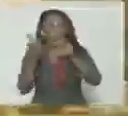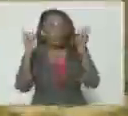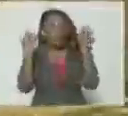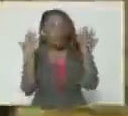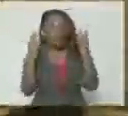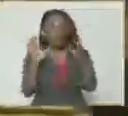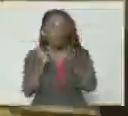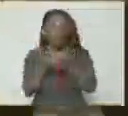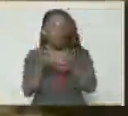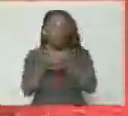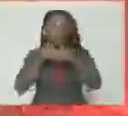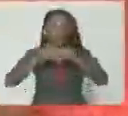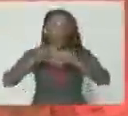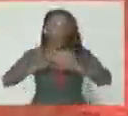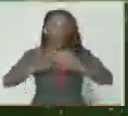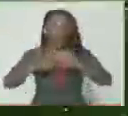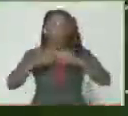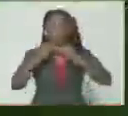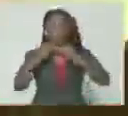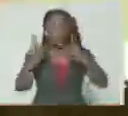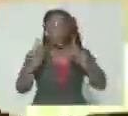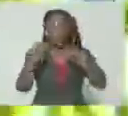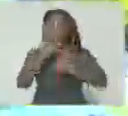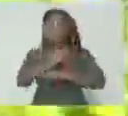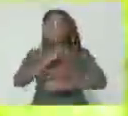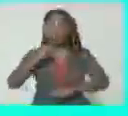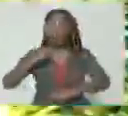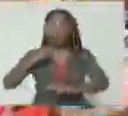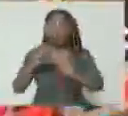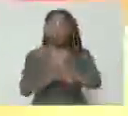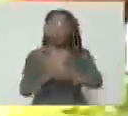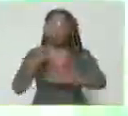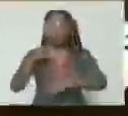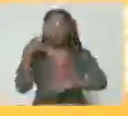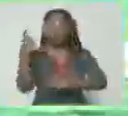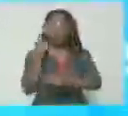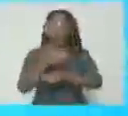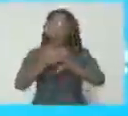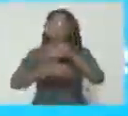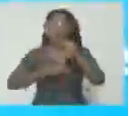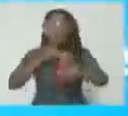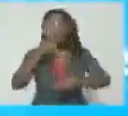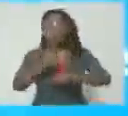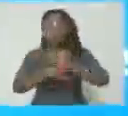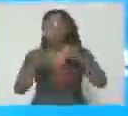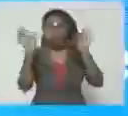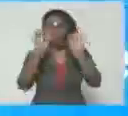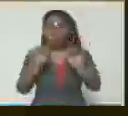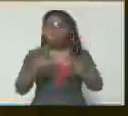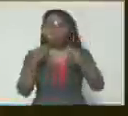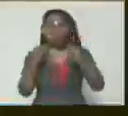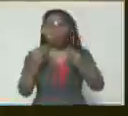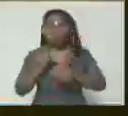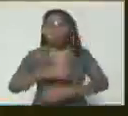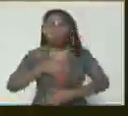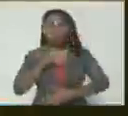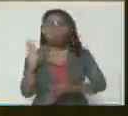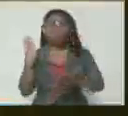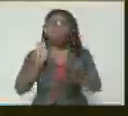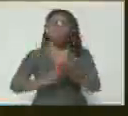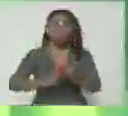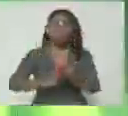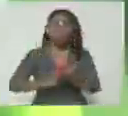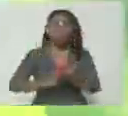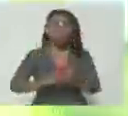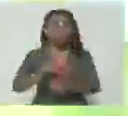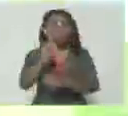y de diferentes entes públicos y privados, debemos generar las condiciones para poder marcar